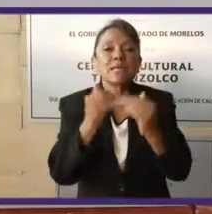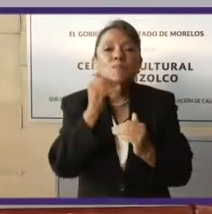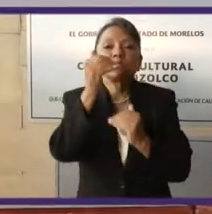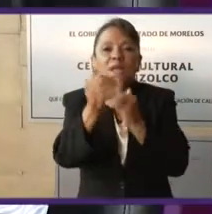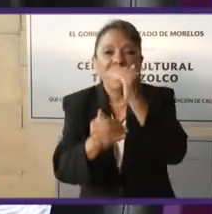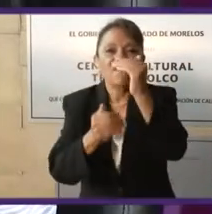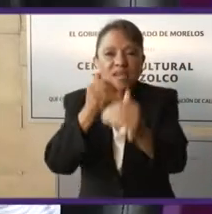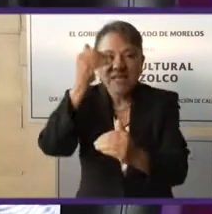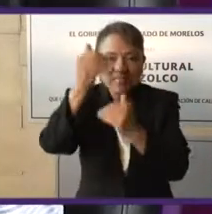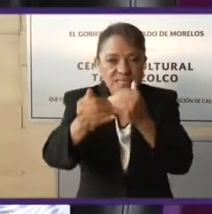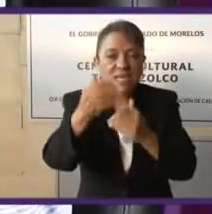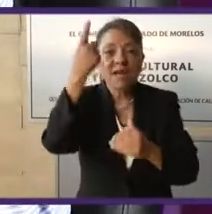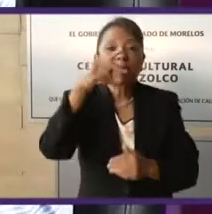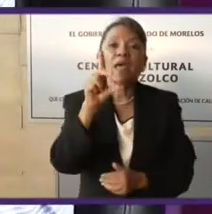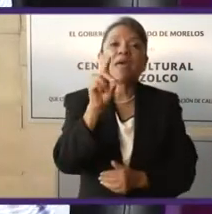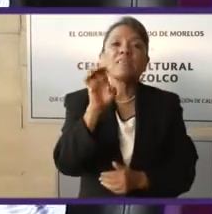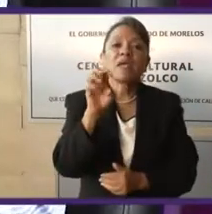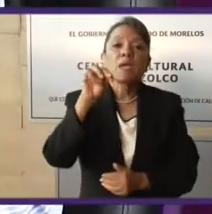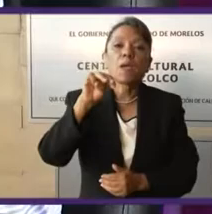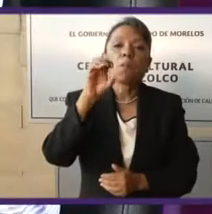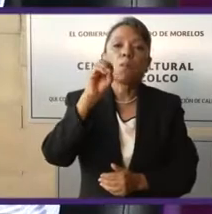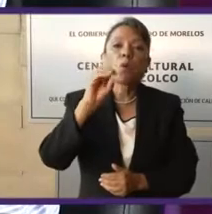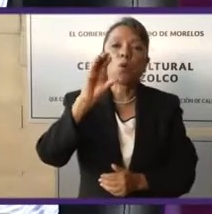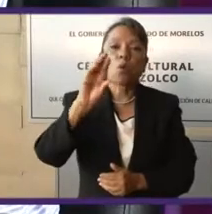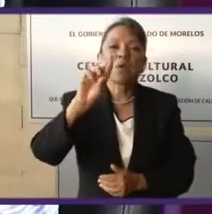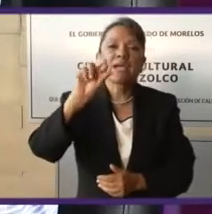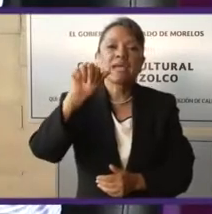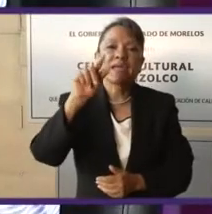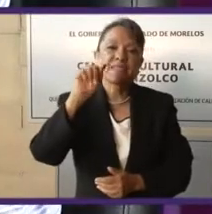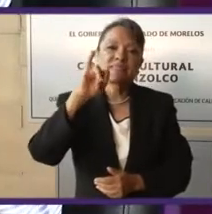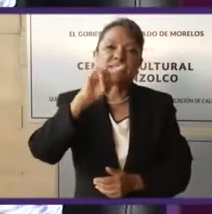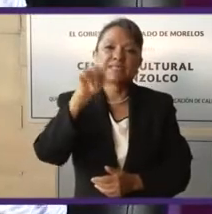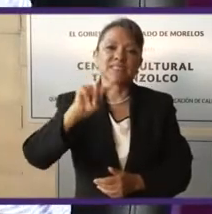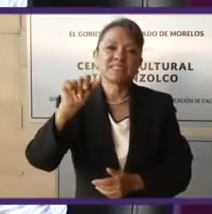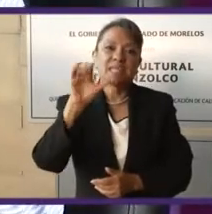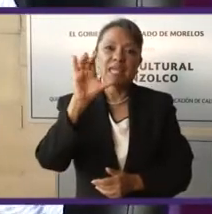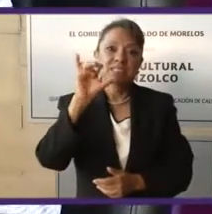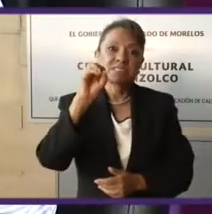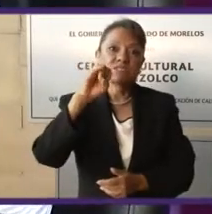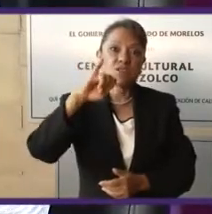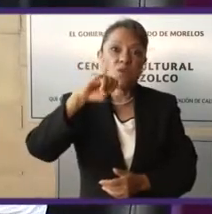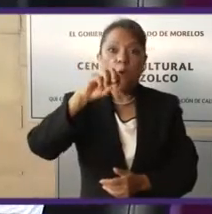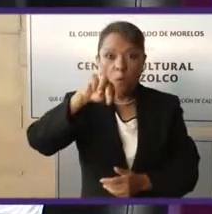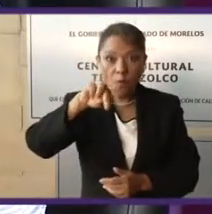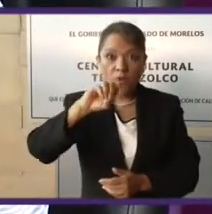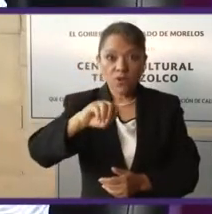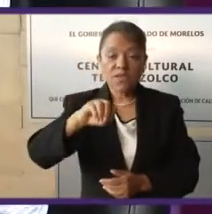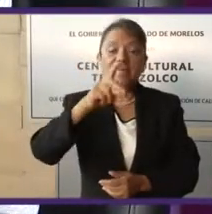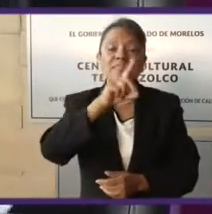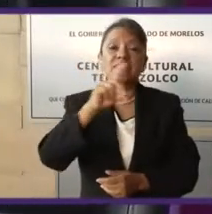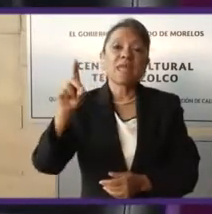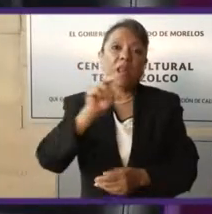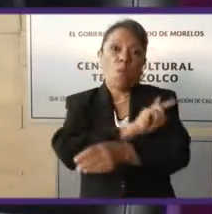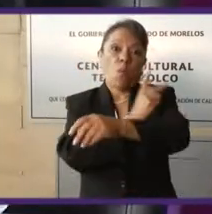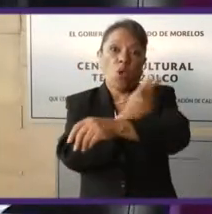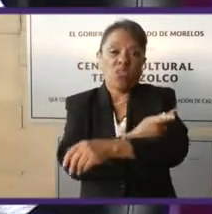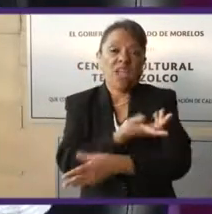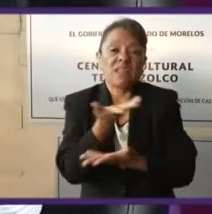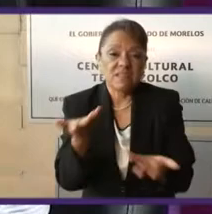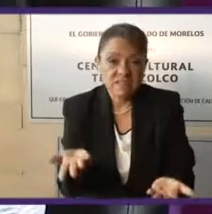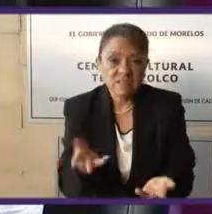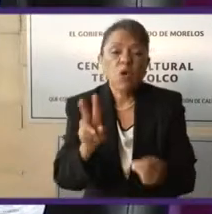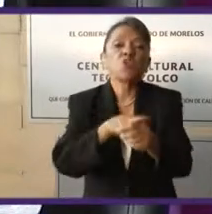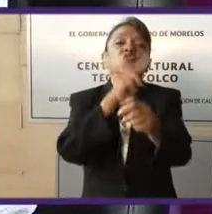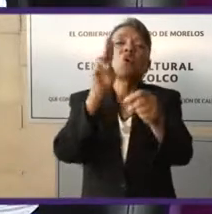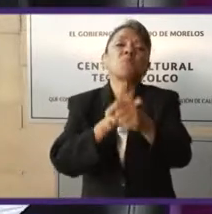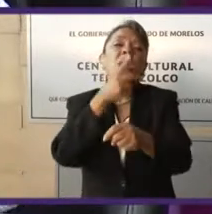la democratización del poder político en México, y por eso es que decimos, se dice coloquialmente